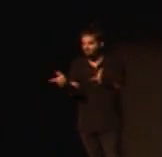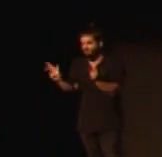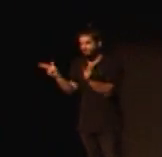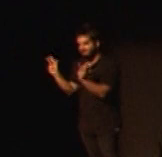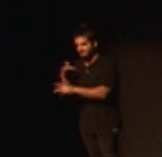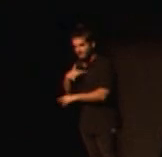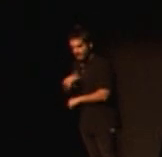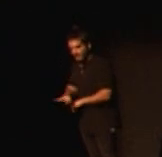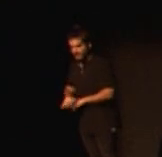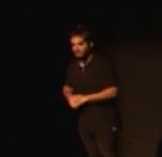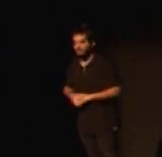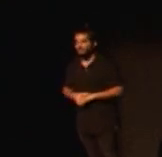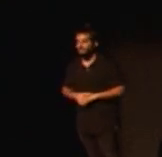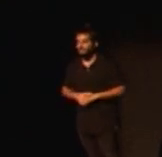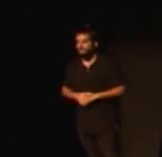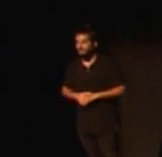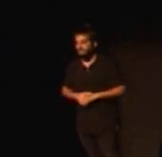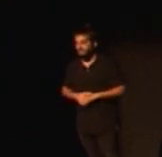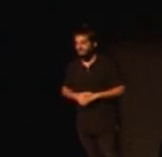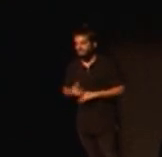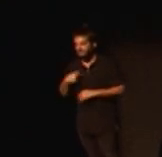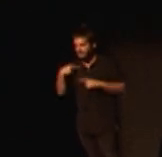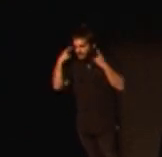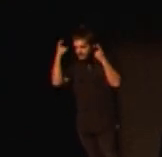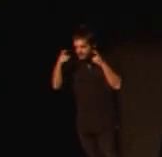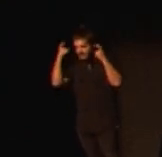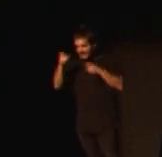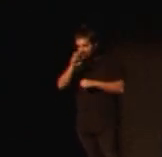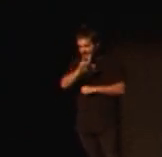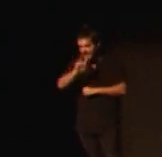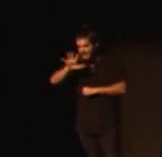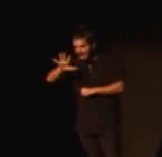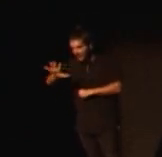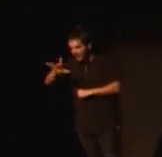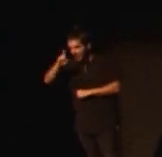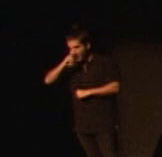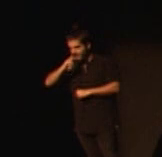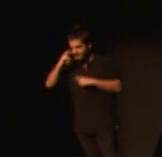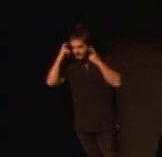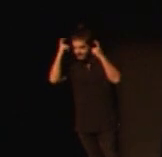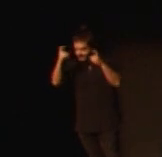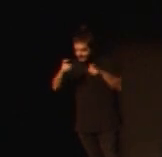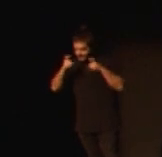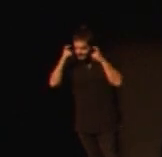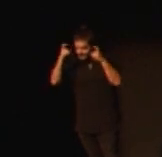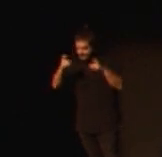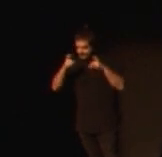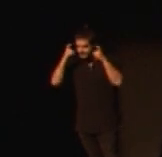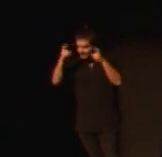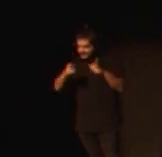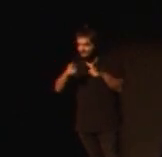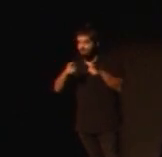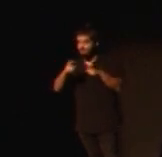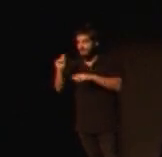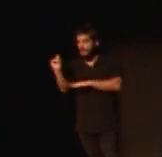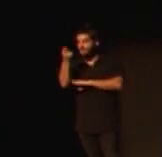casi 25 años, en que fuera asequible no solamente para Juan José Avellán y otros miembros de la ONCE,